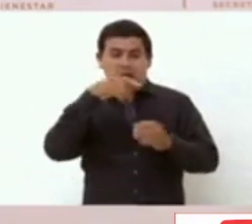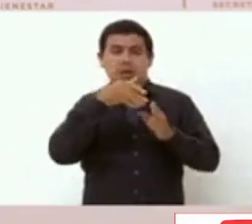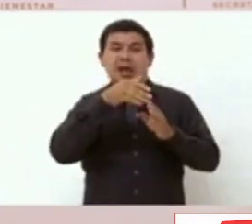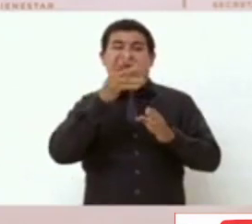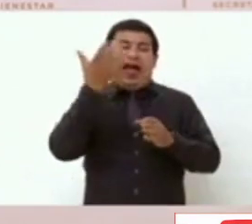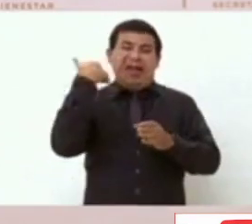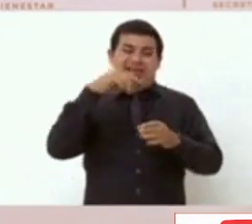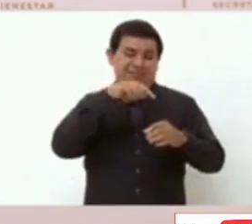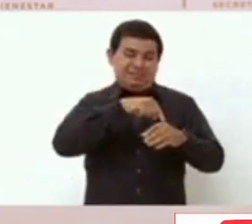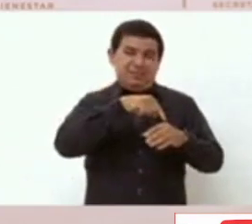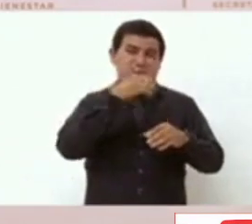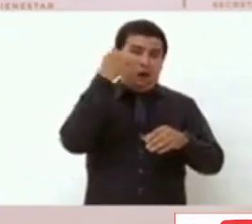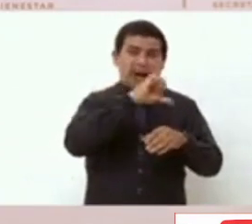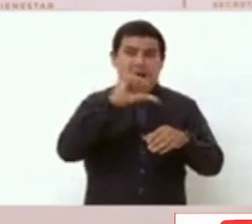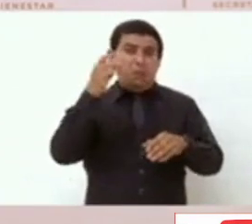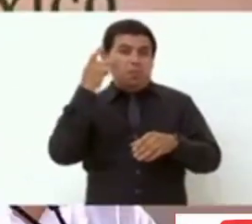a 2 horas y media.